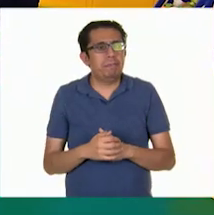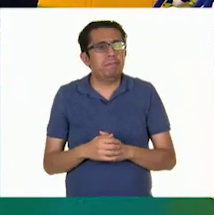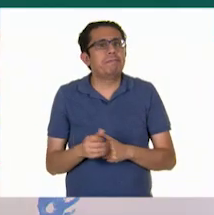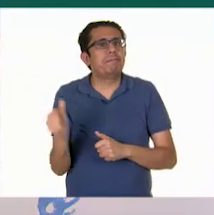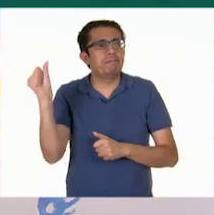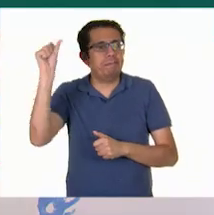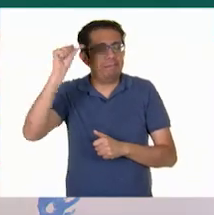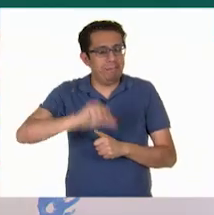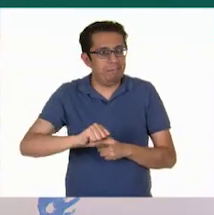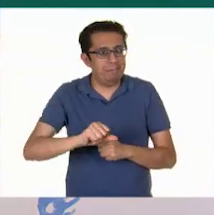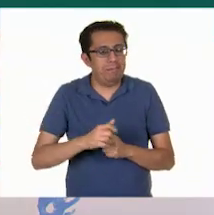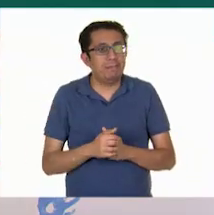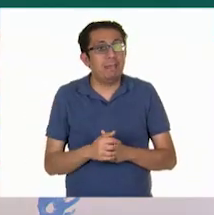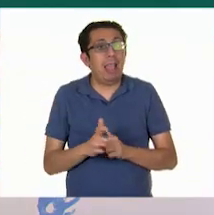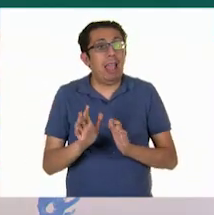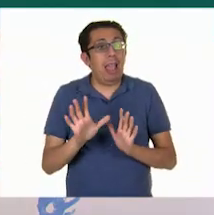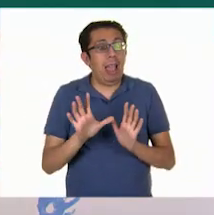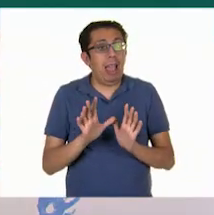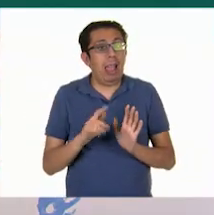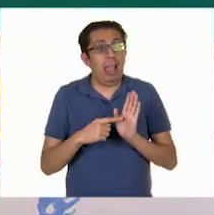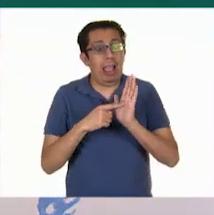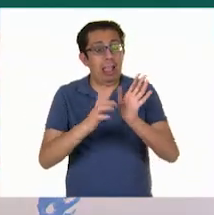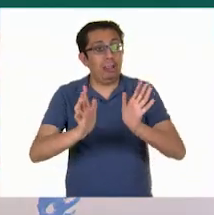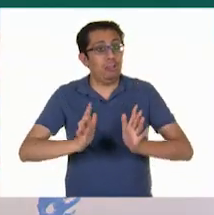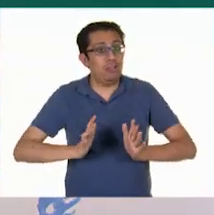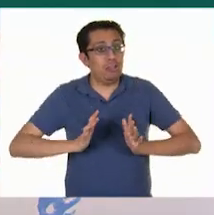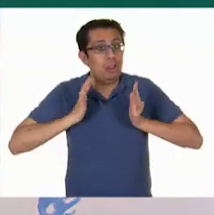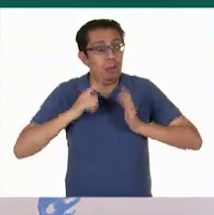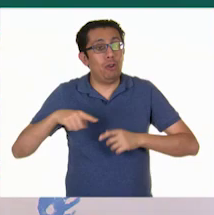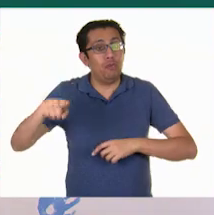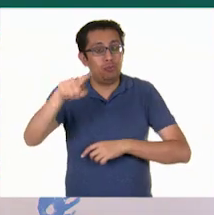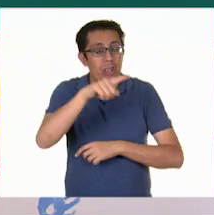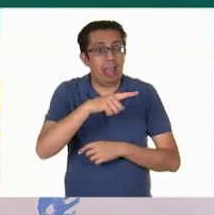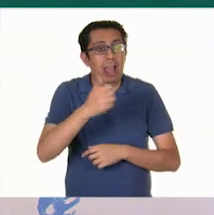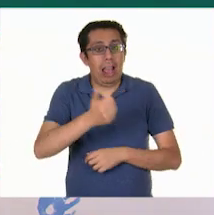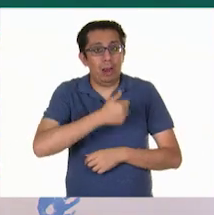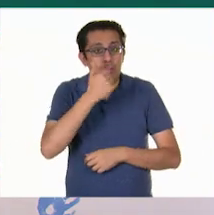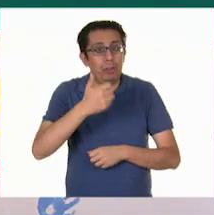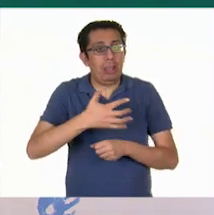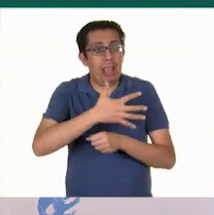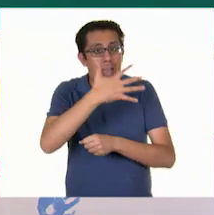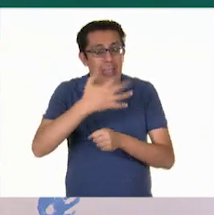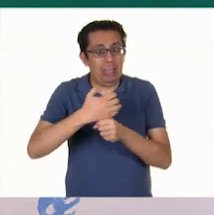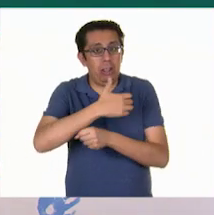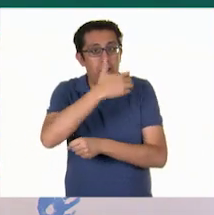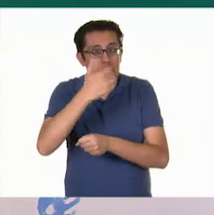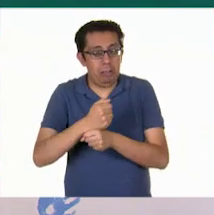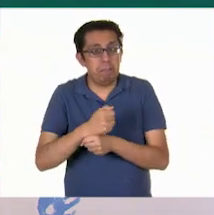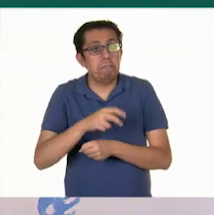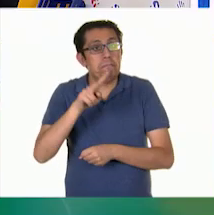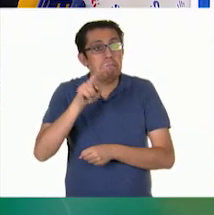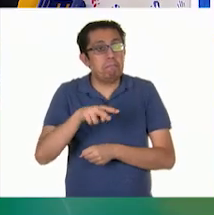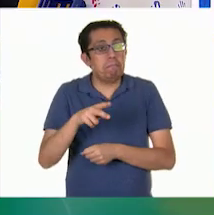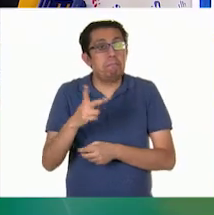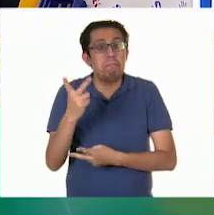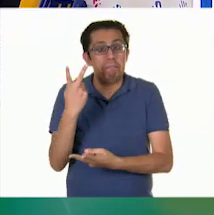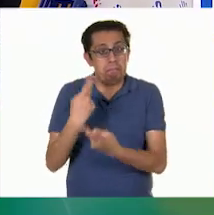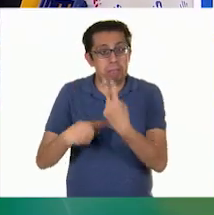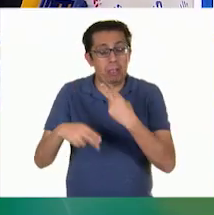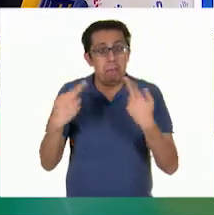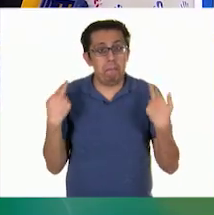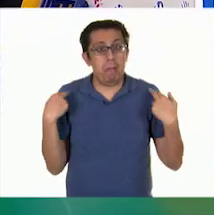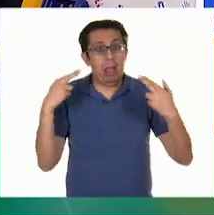de hoy pues les tenemos una gran sorpresa a las y los estudiantes de quinto y sexto de primaria. Tenemos el honor de que la maestra Silvia